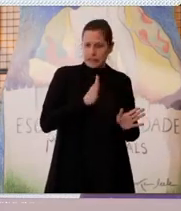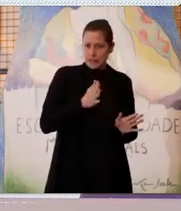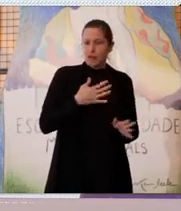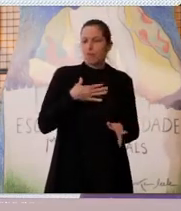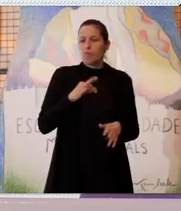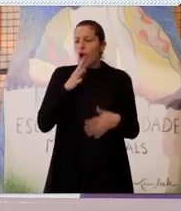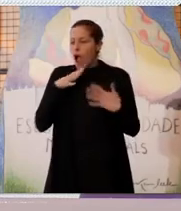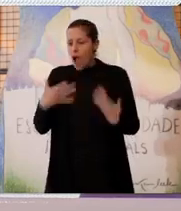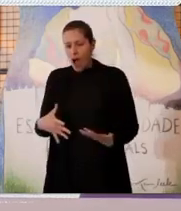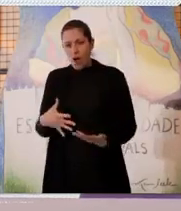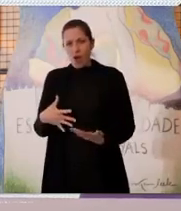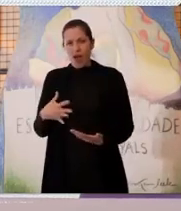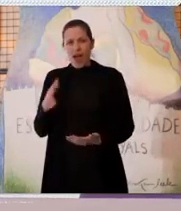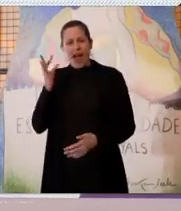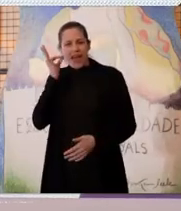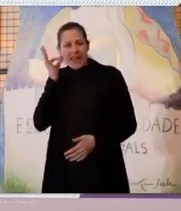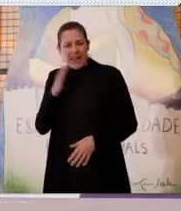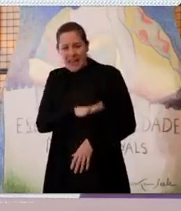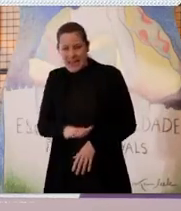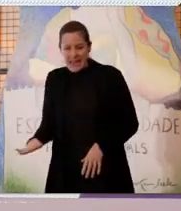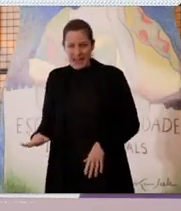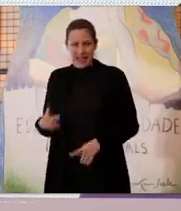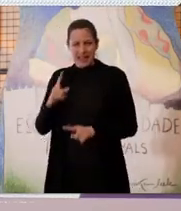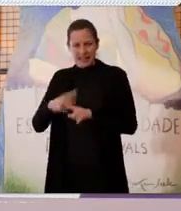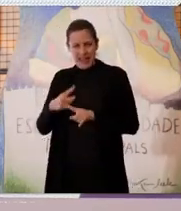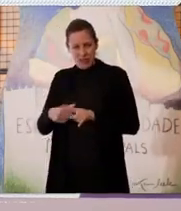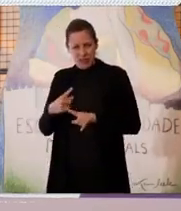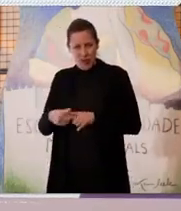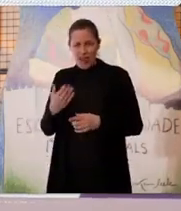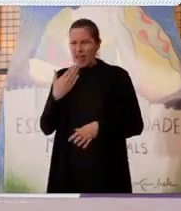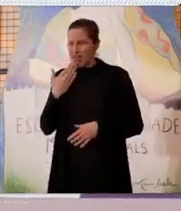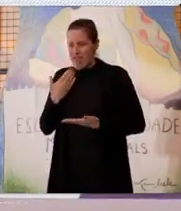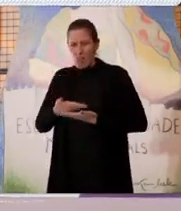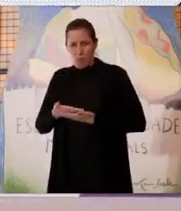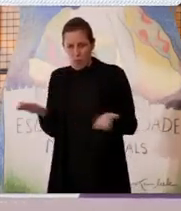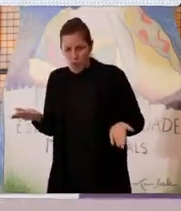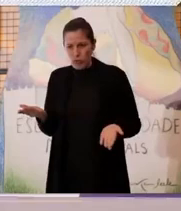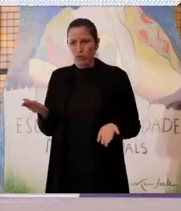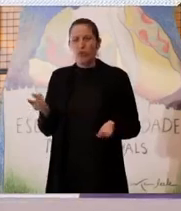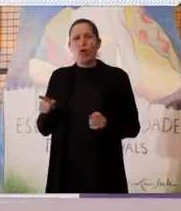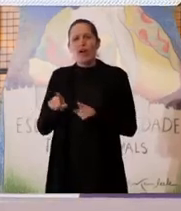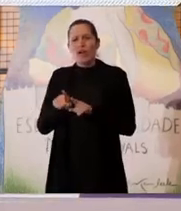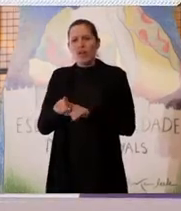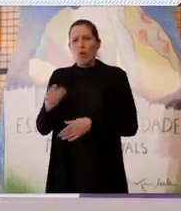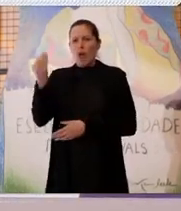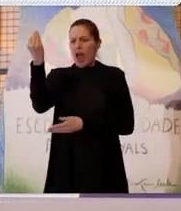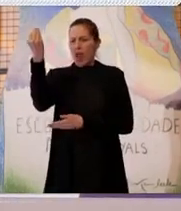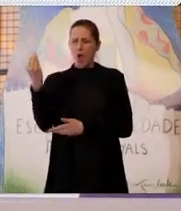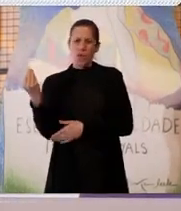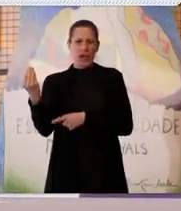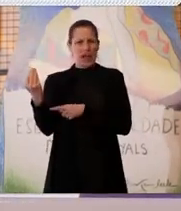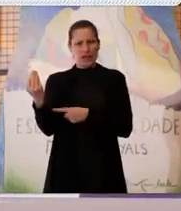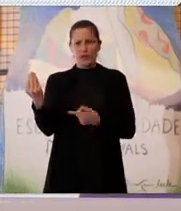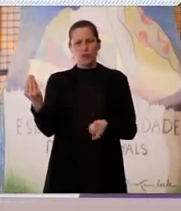las niñas ahora con la sexualización a una edad impresionante y de la cosificación de millones de mujeres